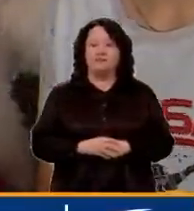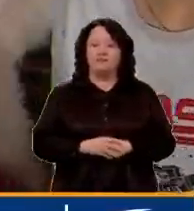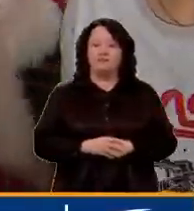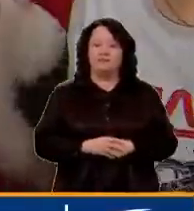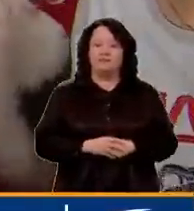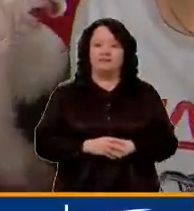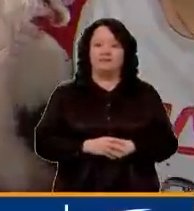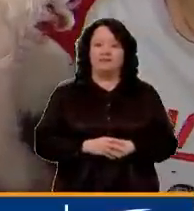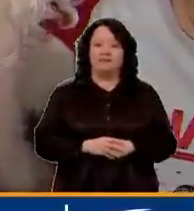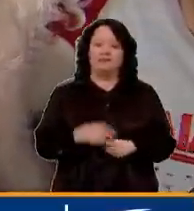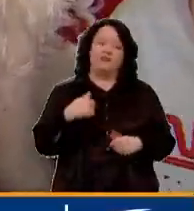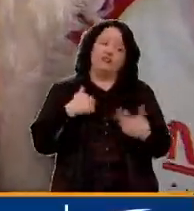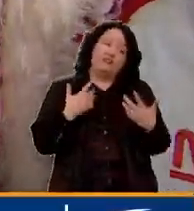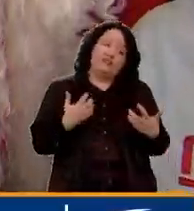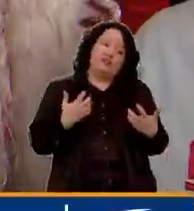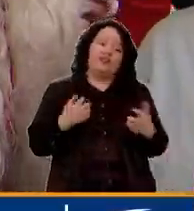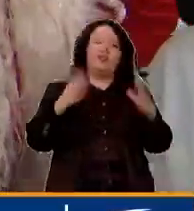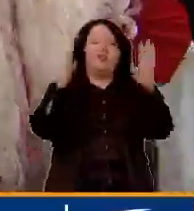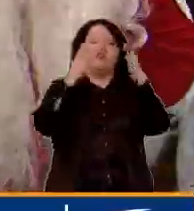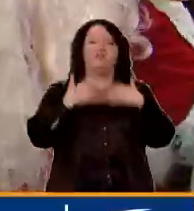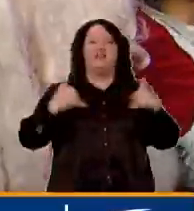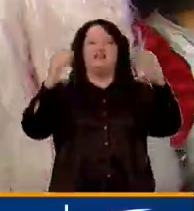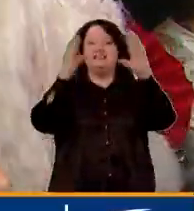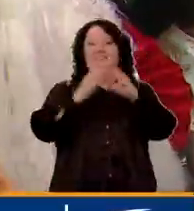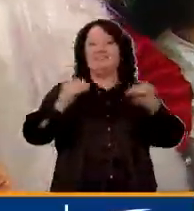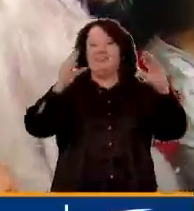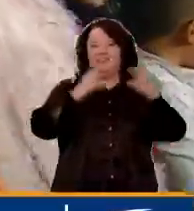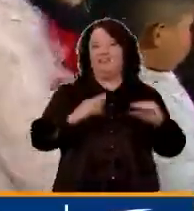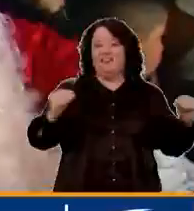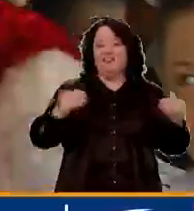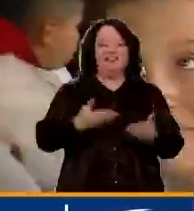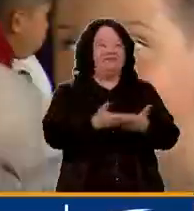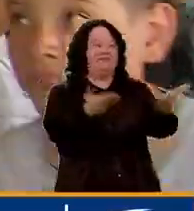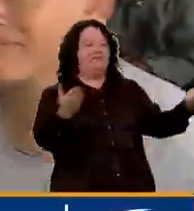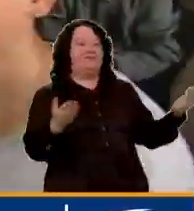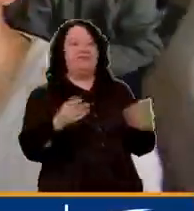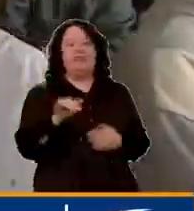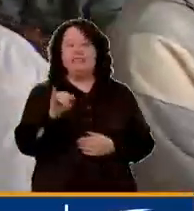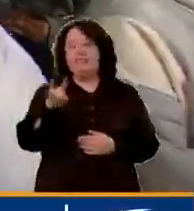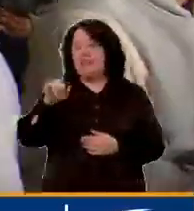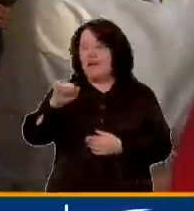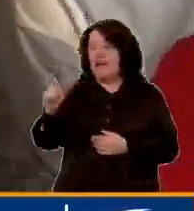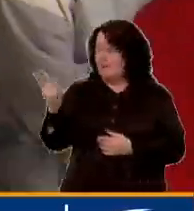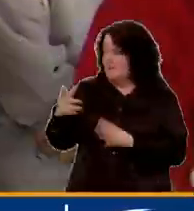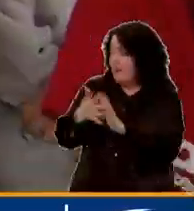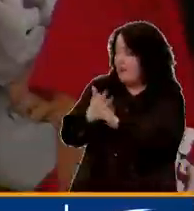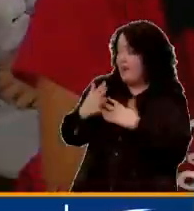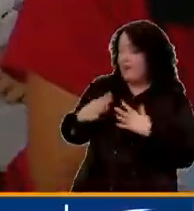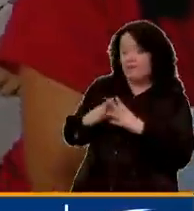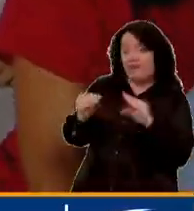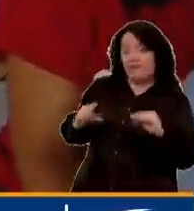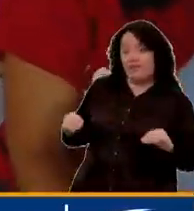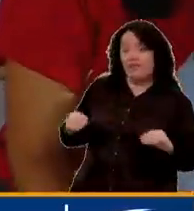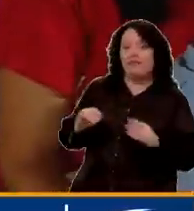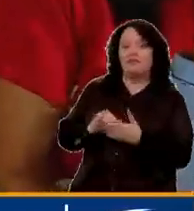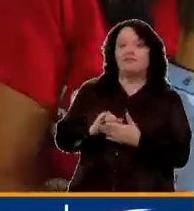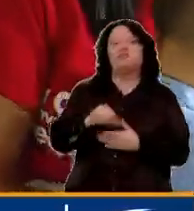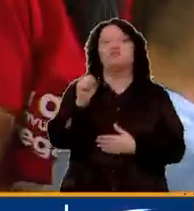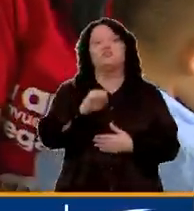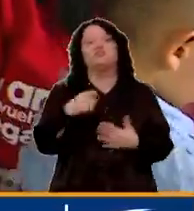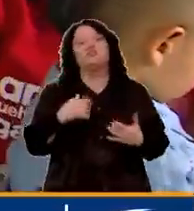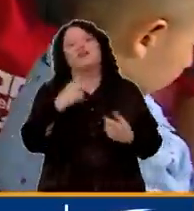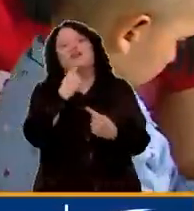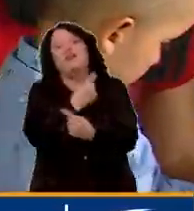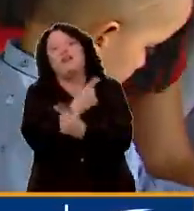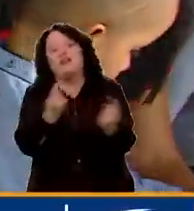Yo deseo una feliz Navidad. Una feliz Navidad para todos. Isaac, también tienes un mensaje de Navidad. Sí, yo quería